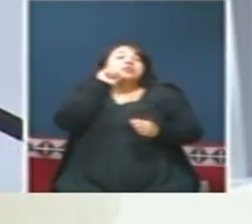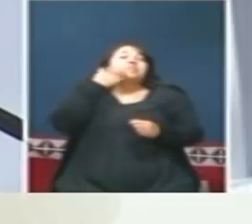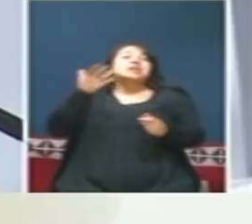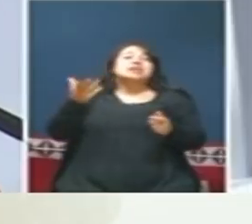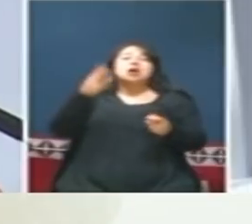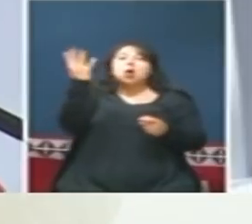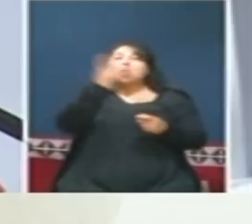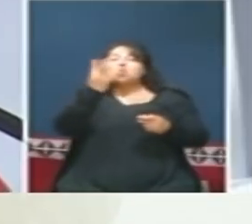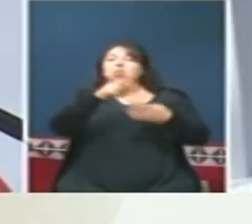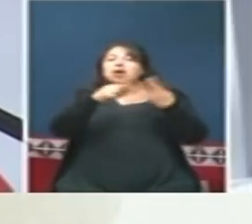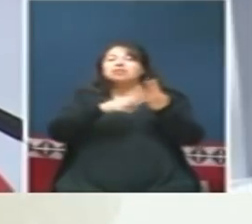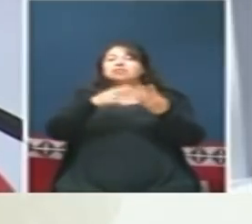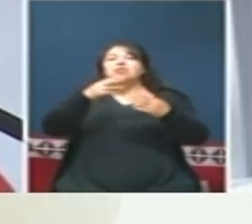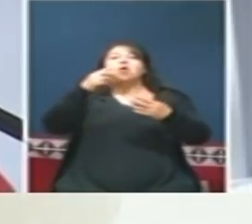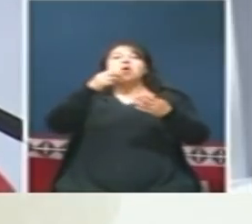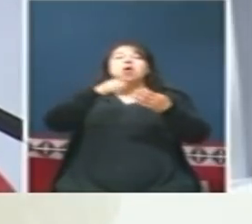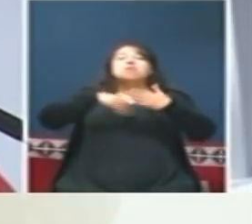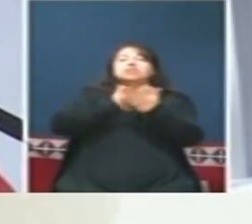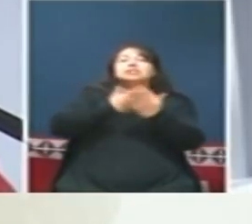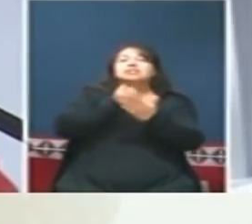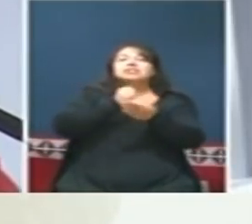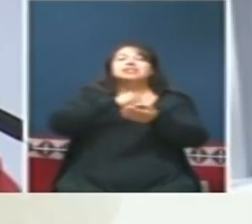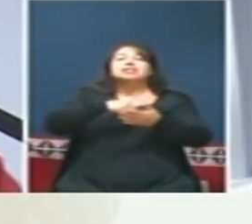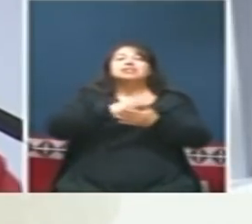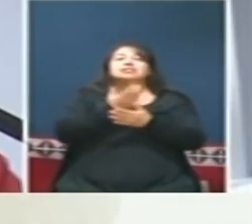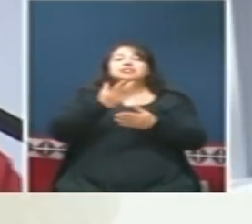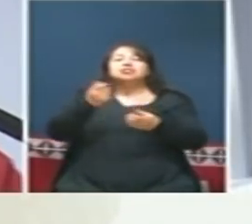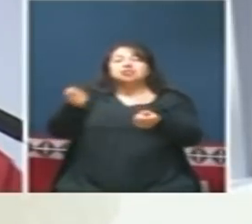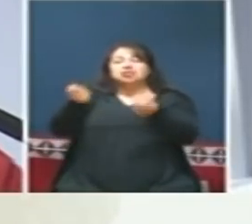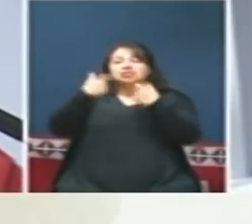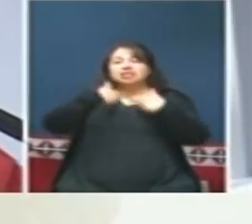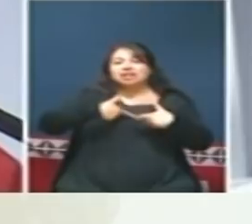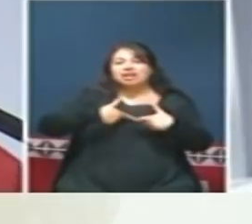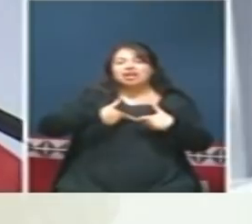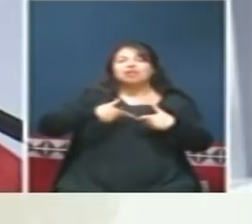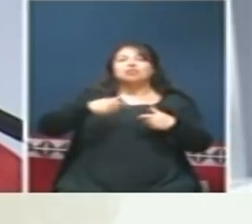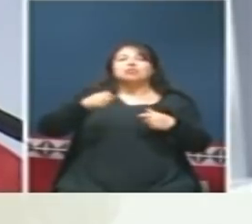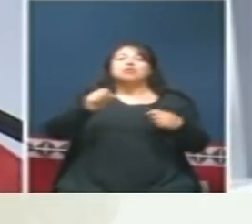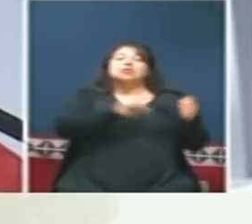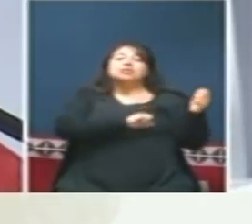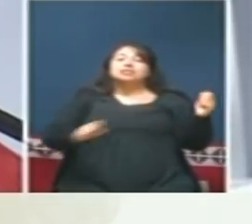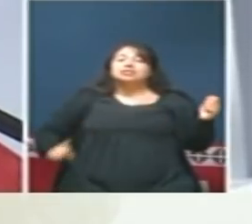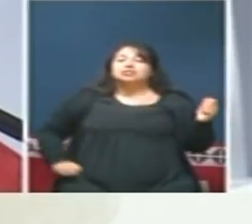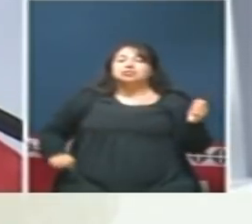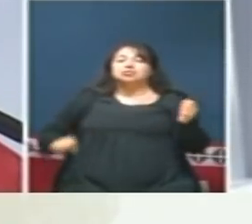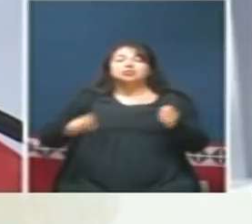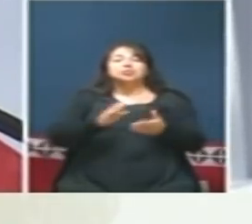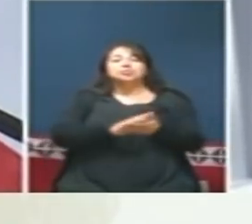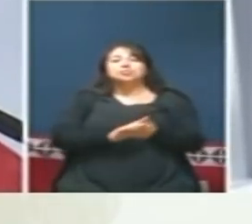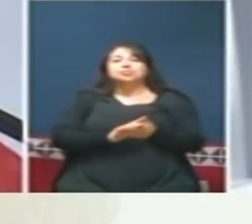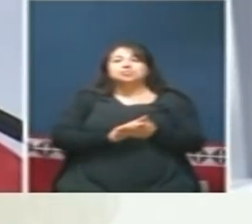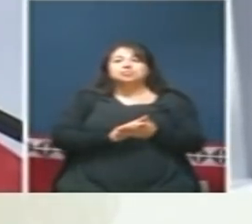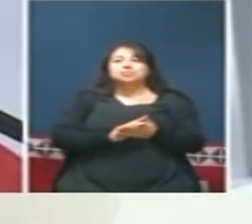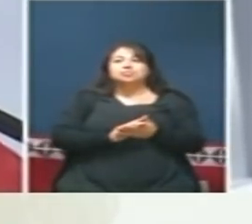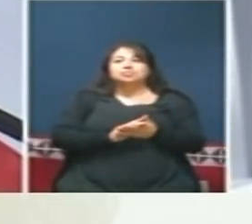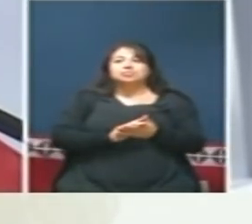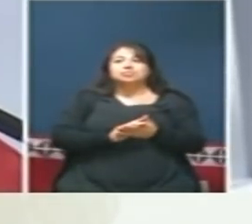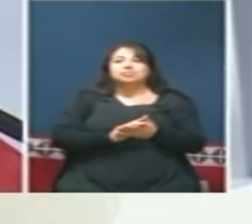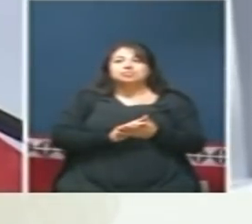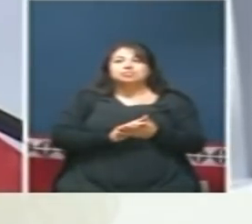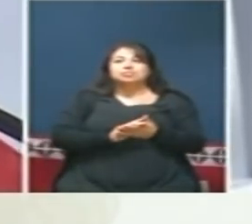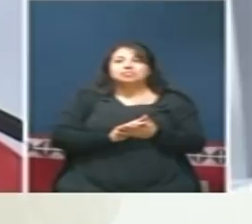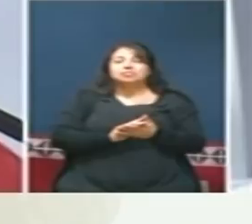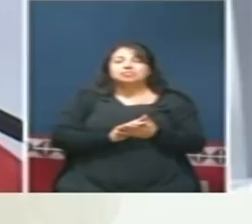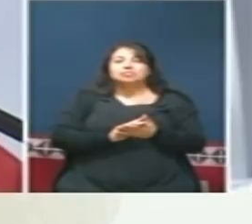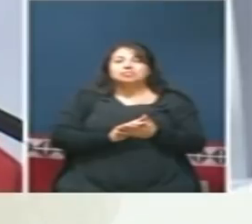fratelli uniti nel martirio. El Señor nos ha regalado hoy una cosa muy hermosa, cuatro hermanos unidos por el martirio.